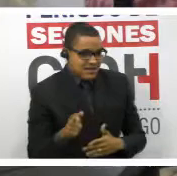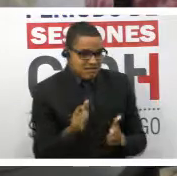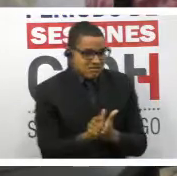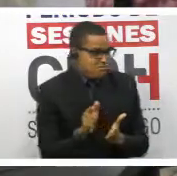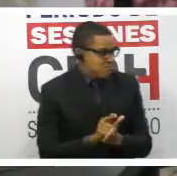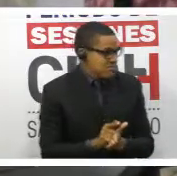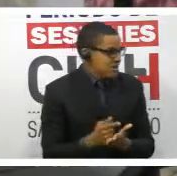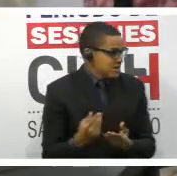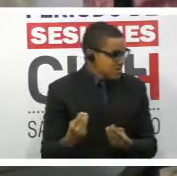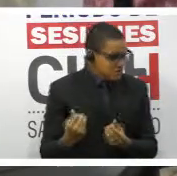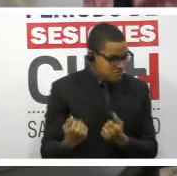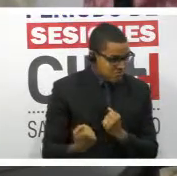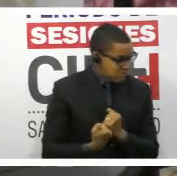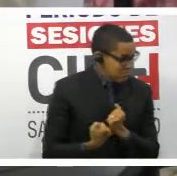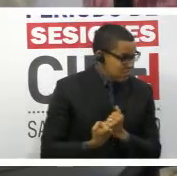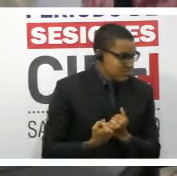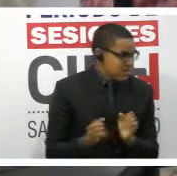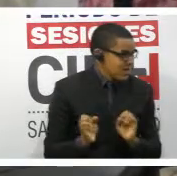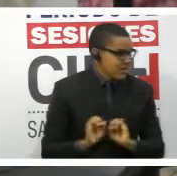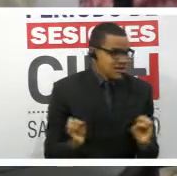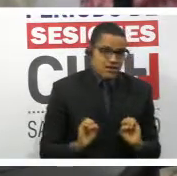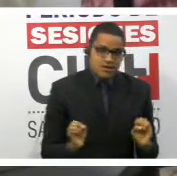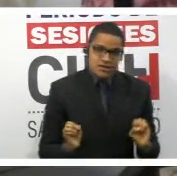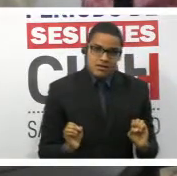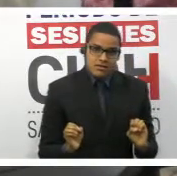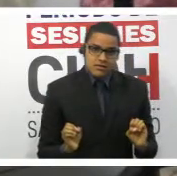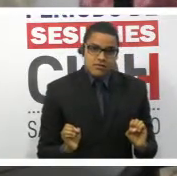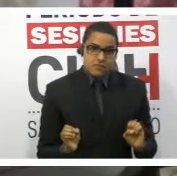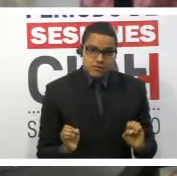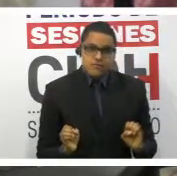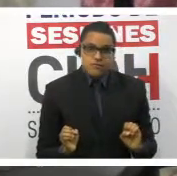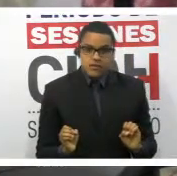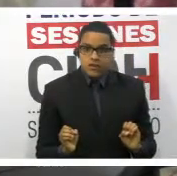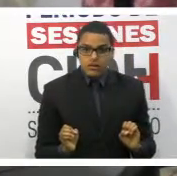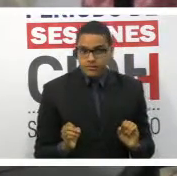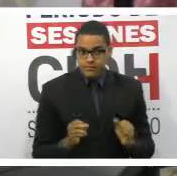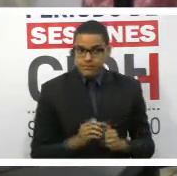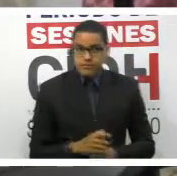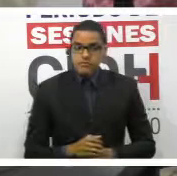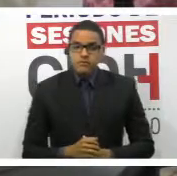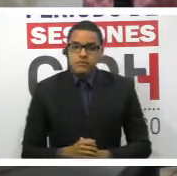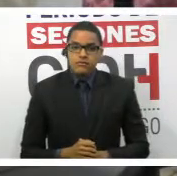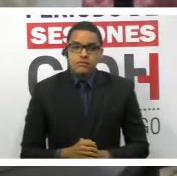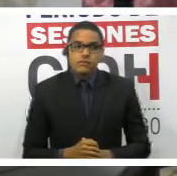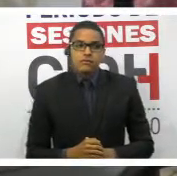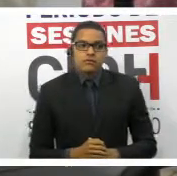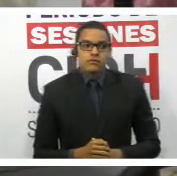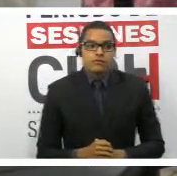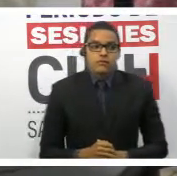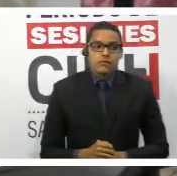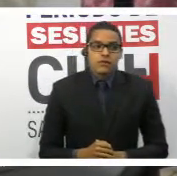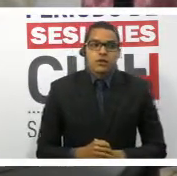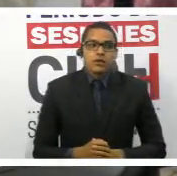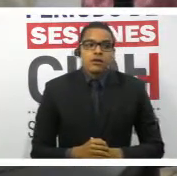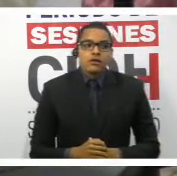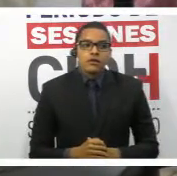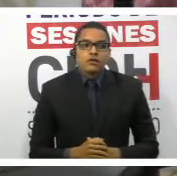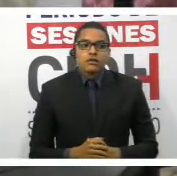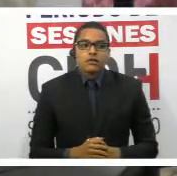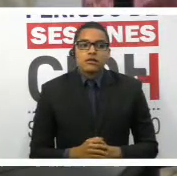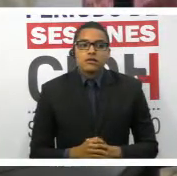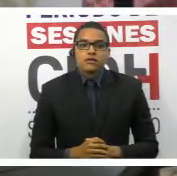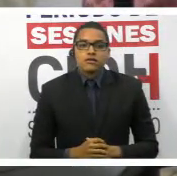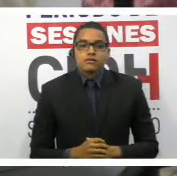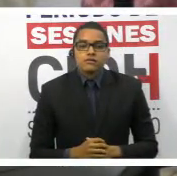día a día y que podemos compartir y eso fue personalmente también en el momento de asistir a un centro